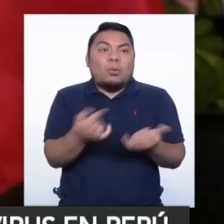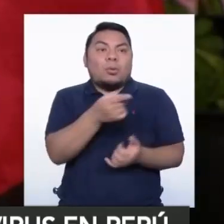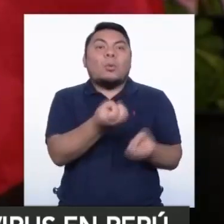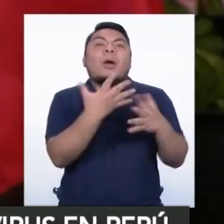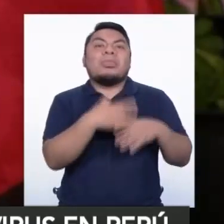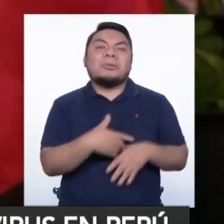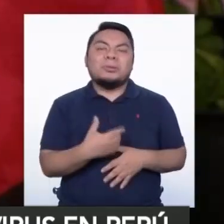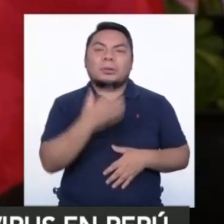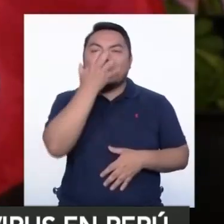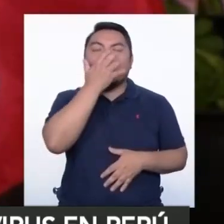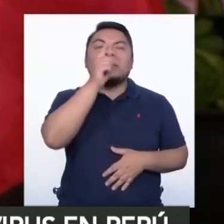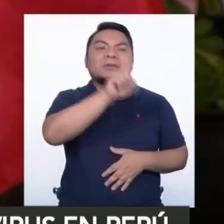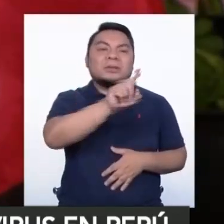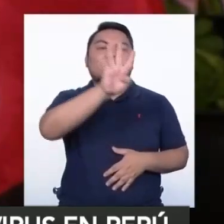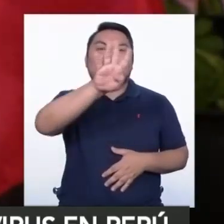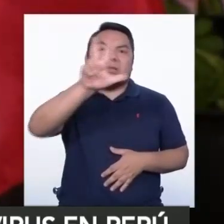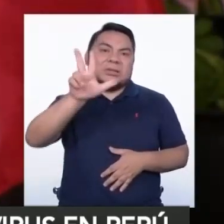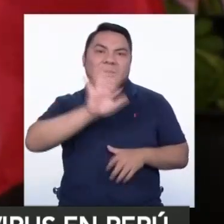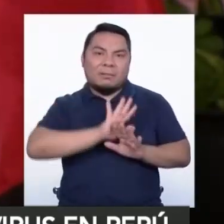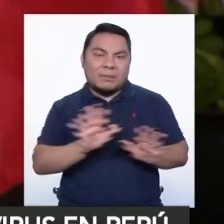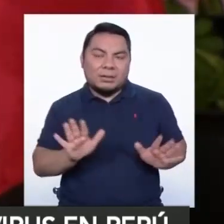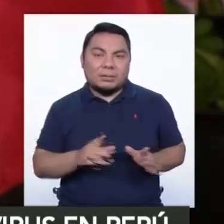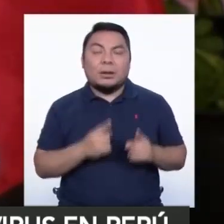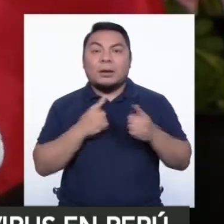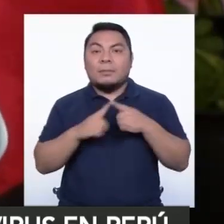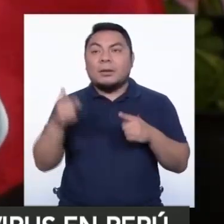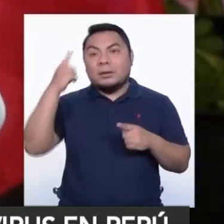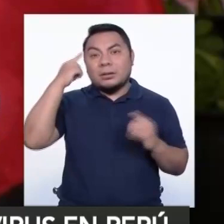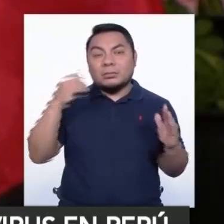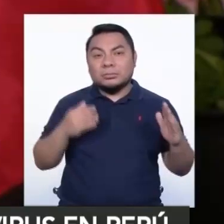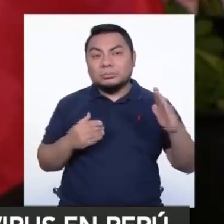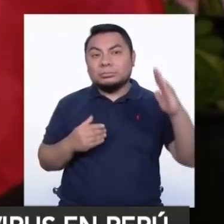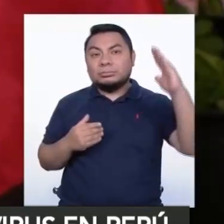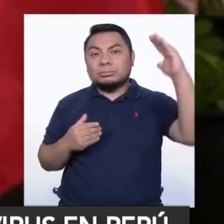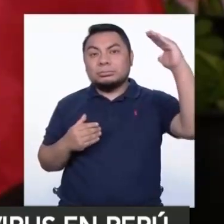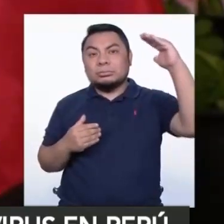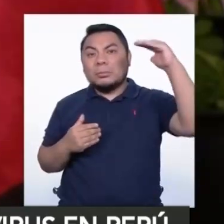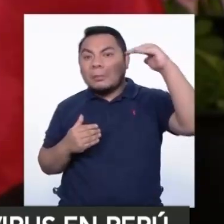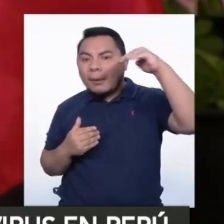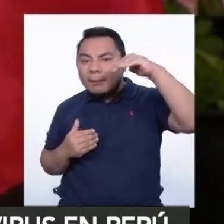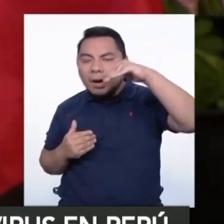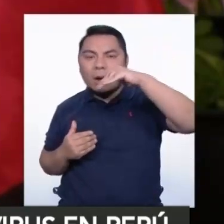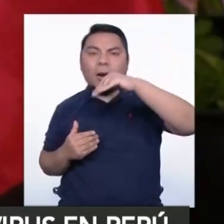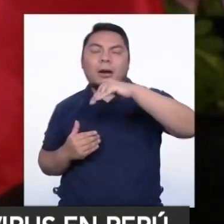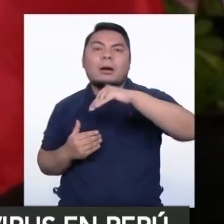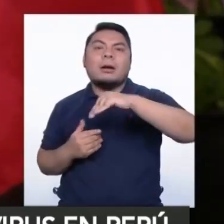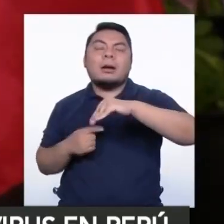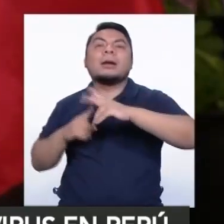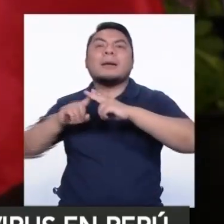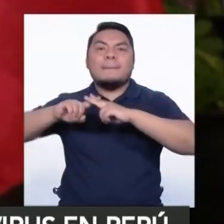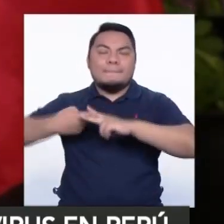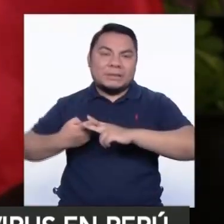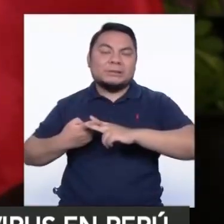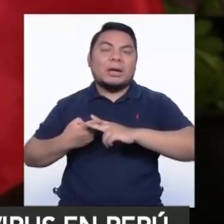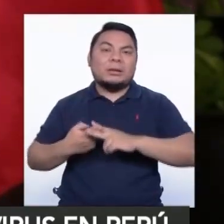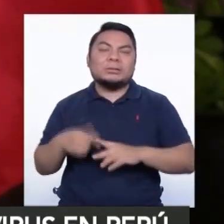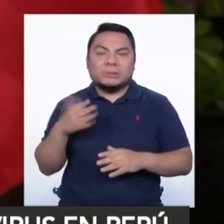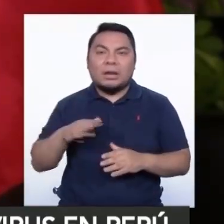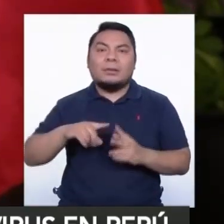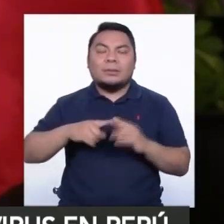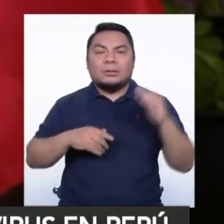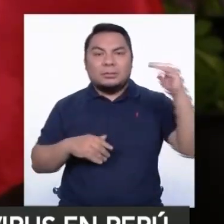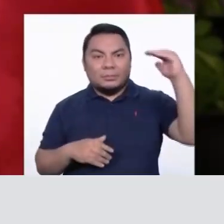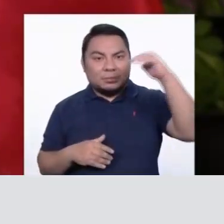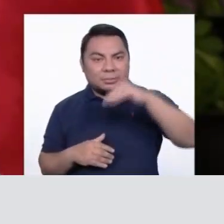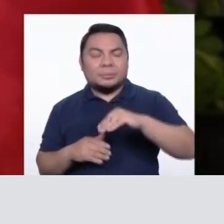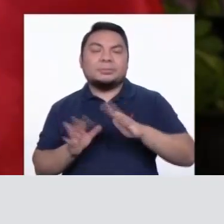de 143 y, como dicen, la tendencia en la curva ha comenzado a bajar los requerimientos en su